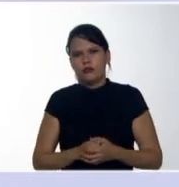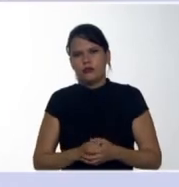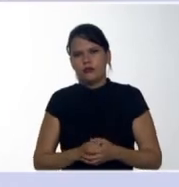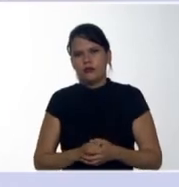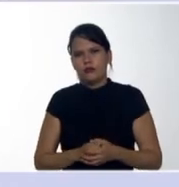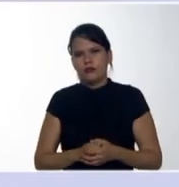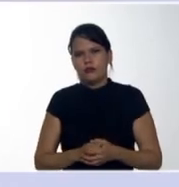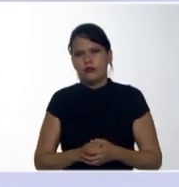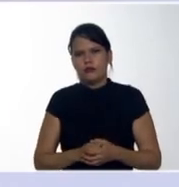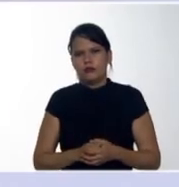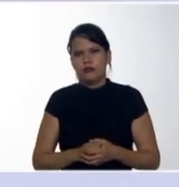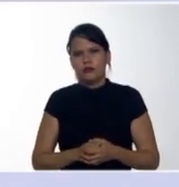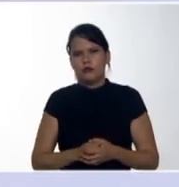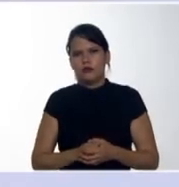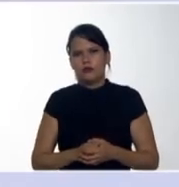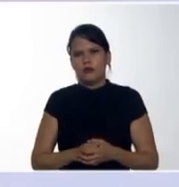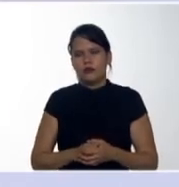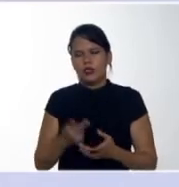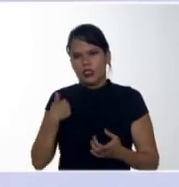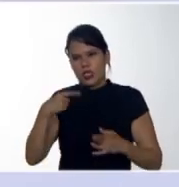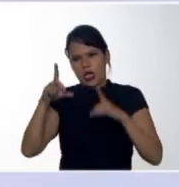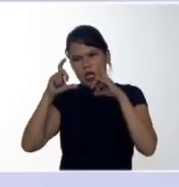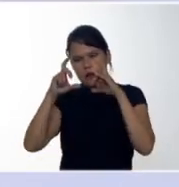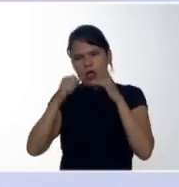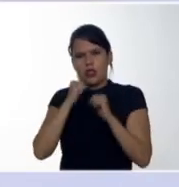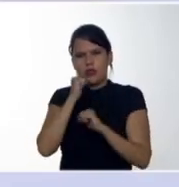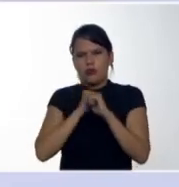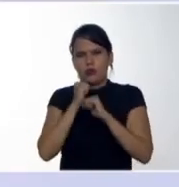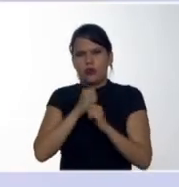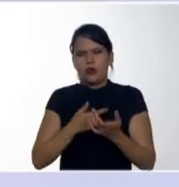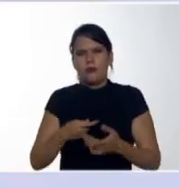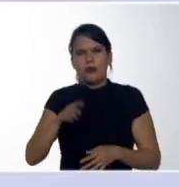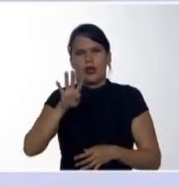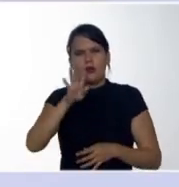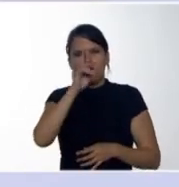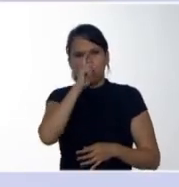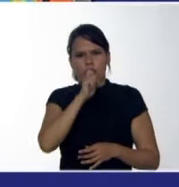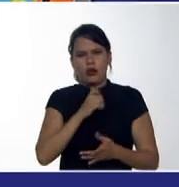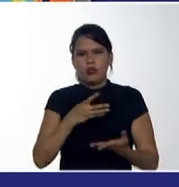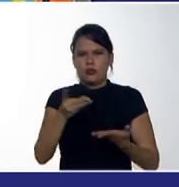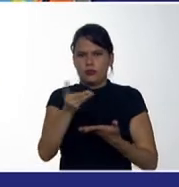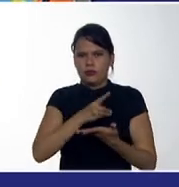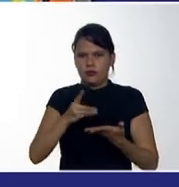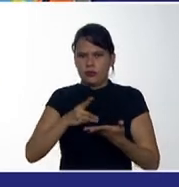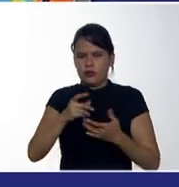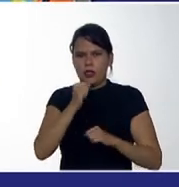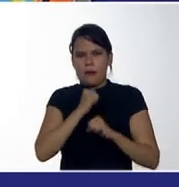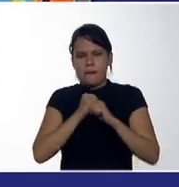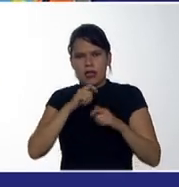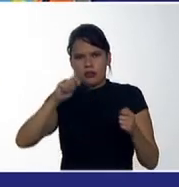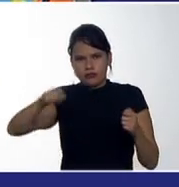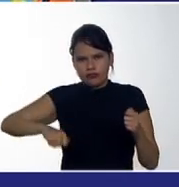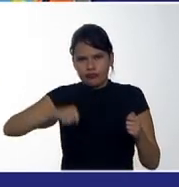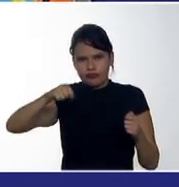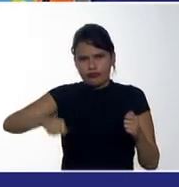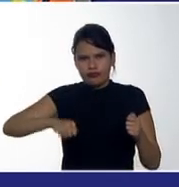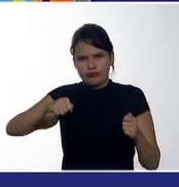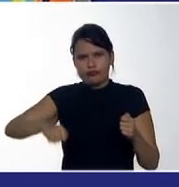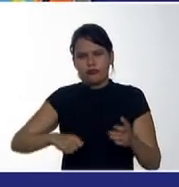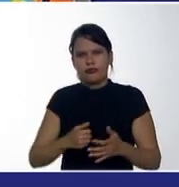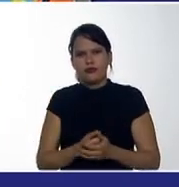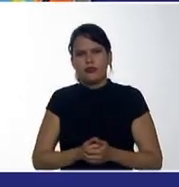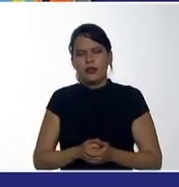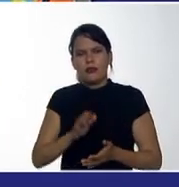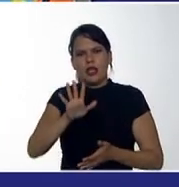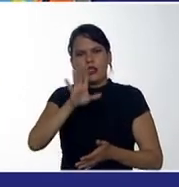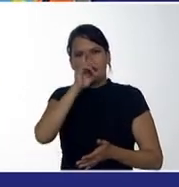tienen la imagen de un motor. Para cuarto año ilustre una máquina trilladora de maíz, la acaban de observar, y